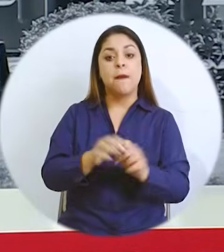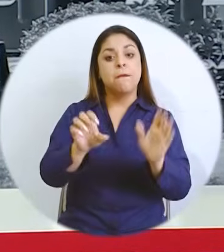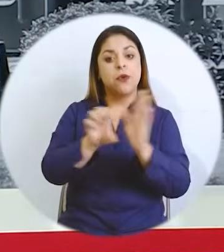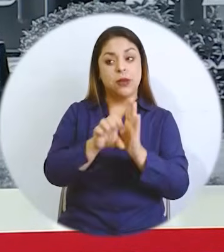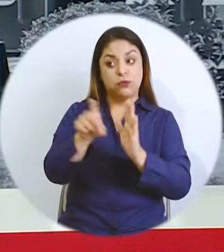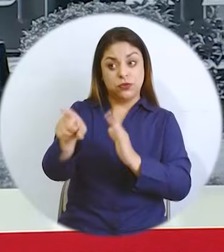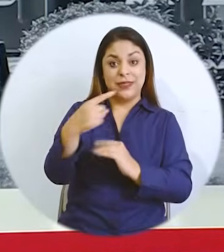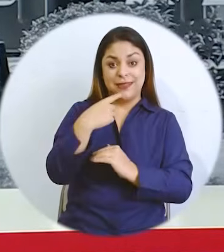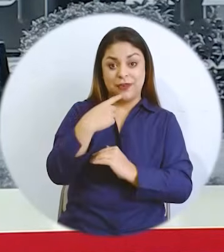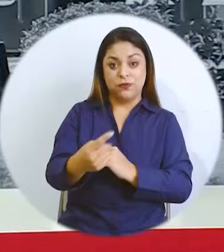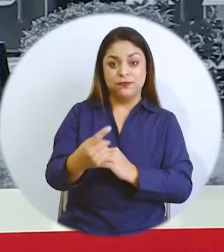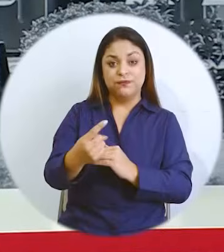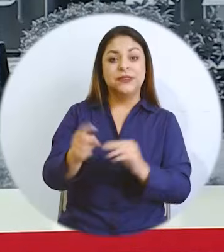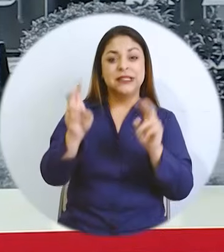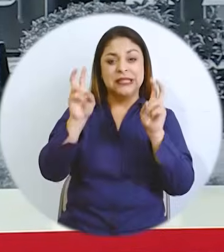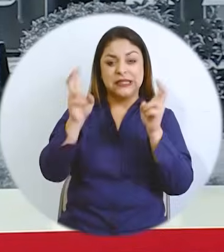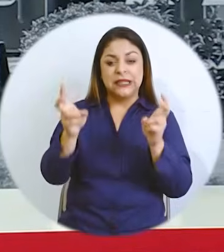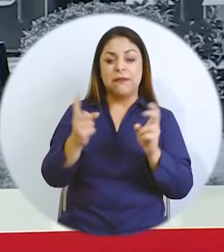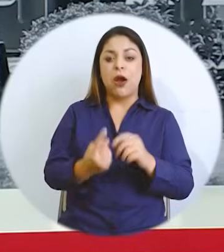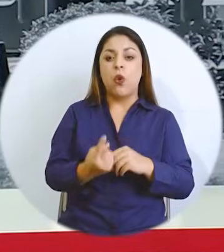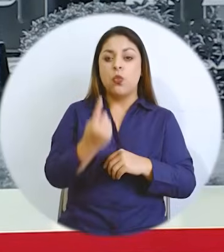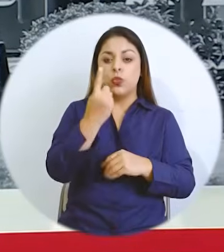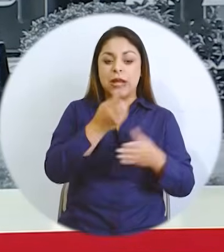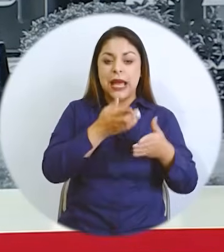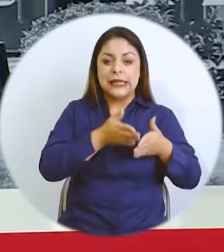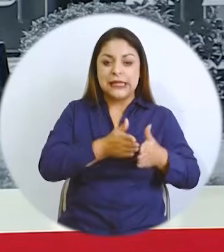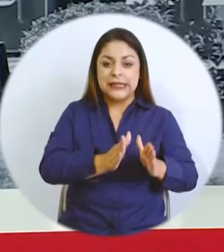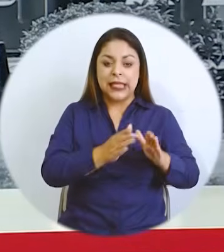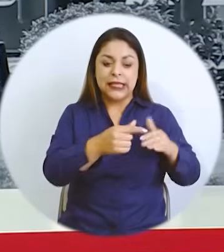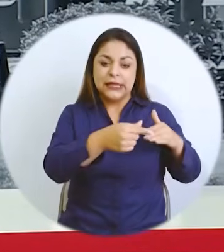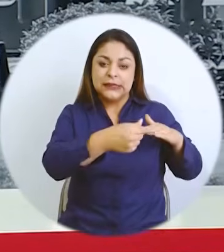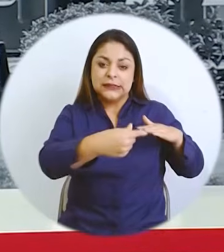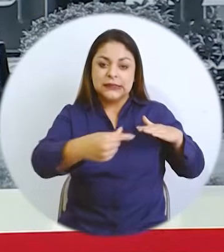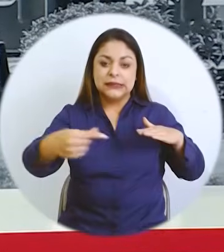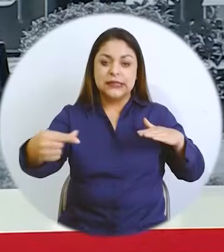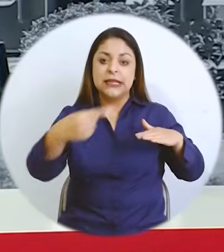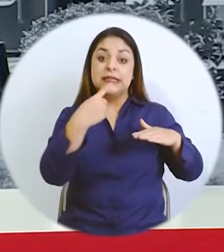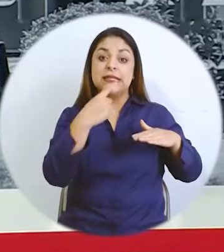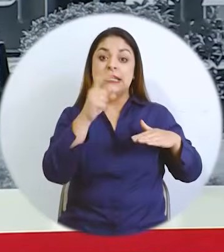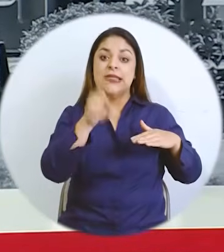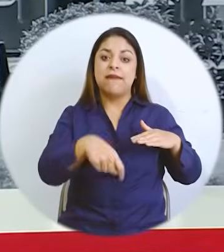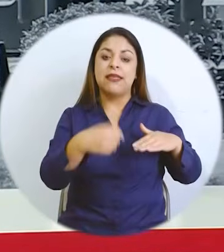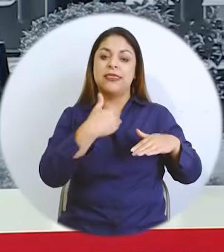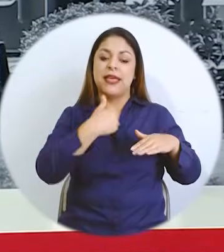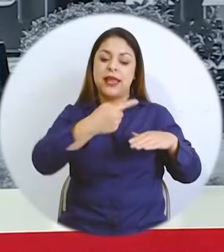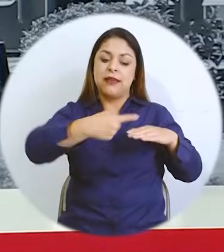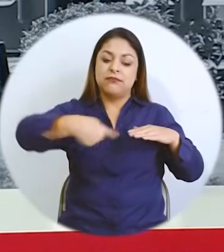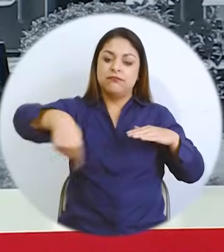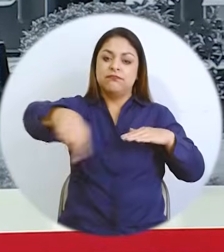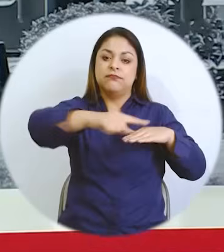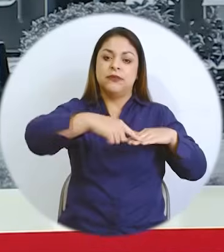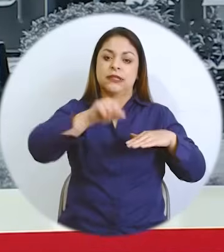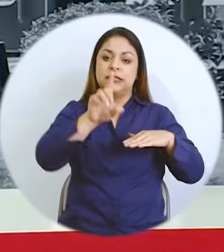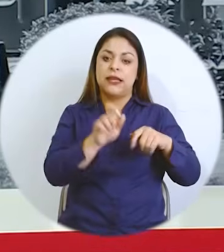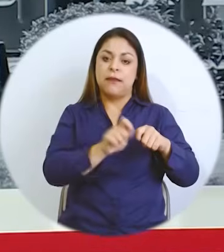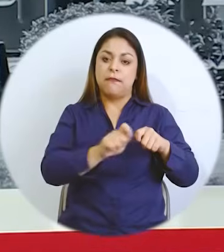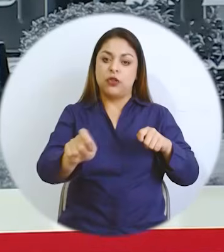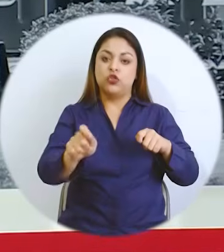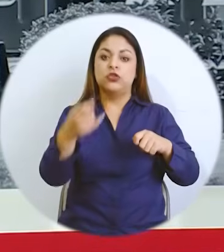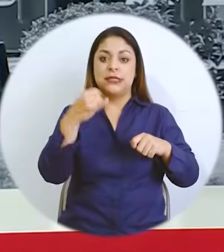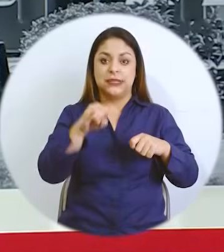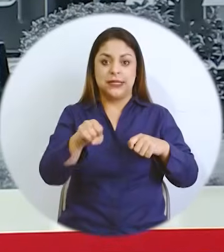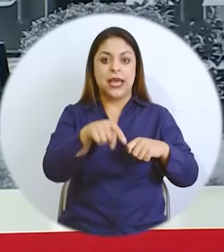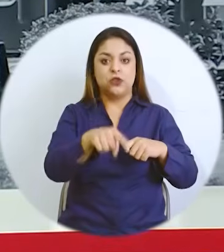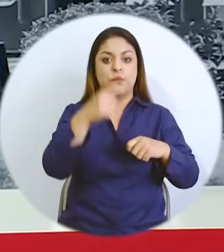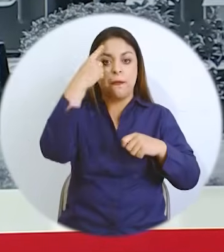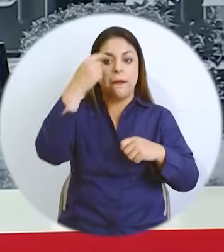que agregabas, por ejemplo, con el asunto de una naciente dice, ¿verdad?, que tiene que tener un radio de 100 metros si la